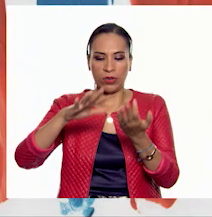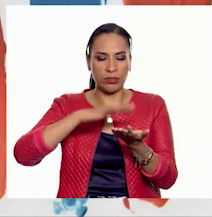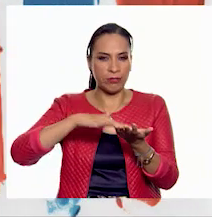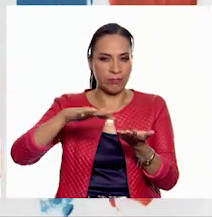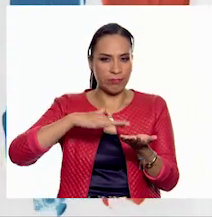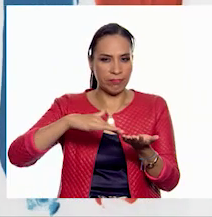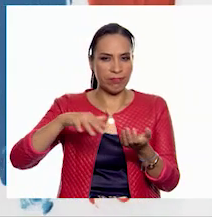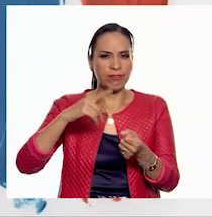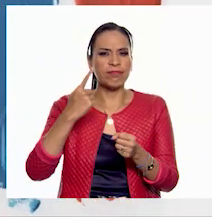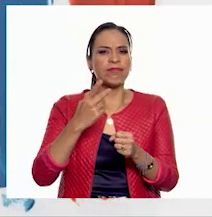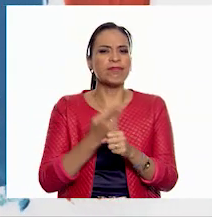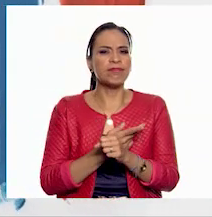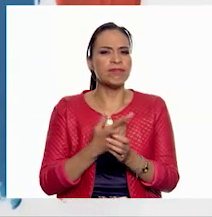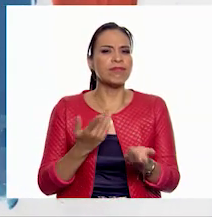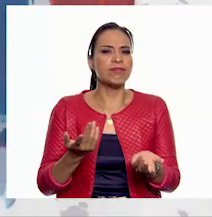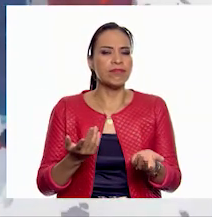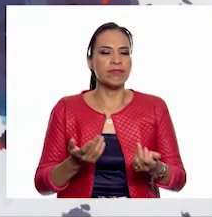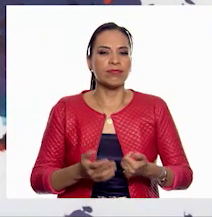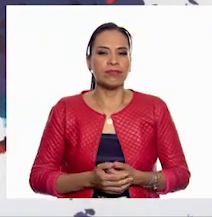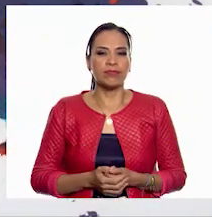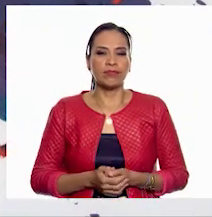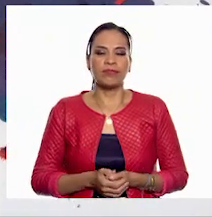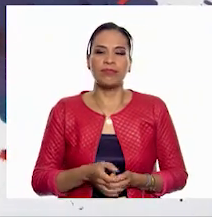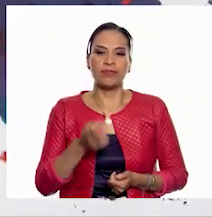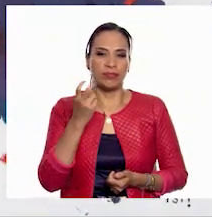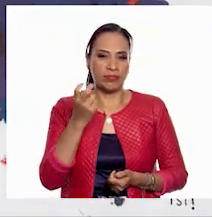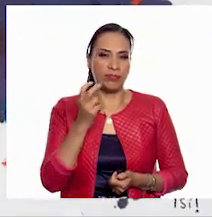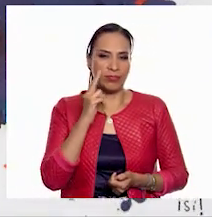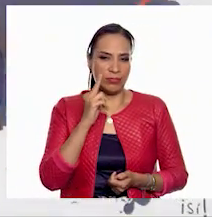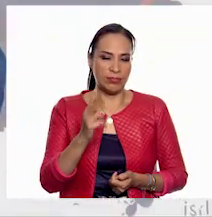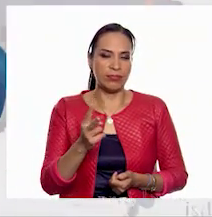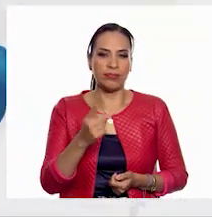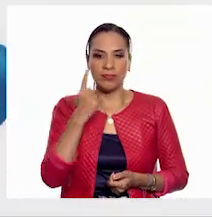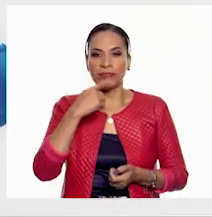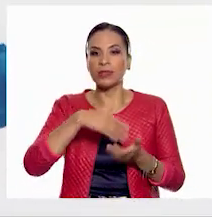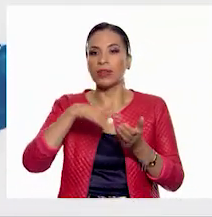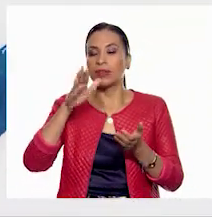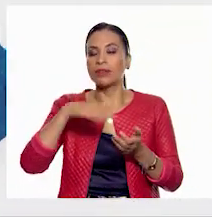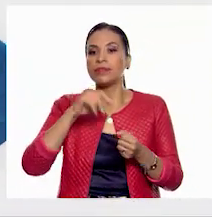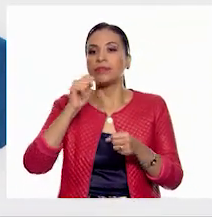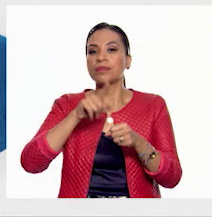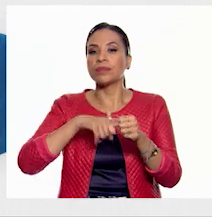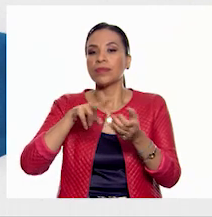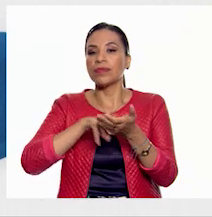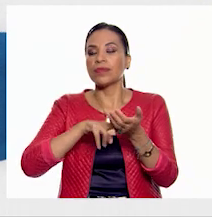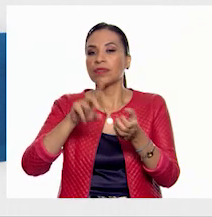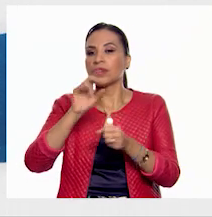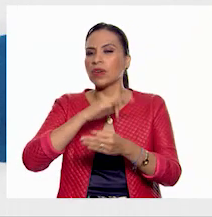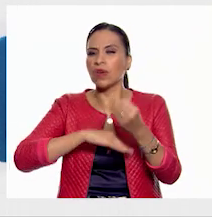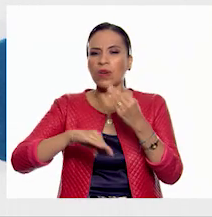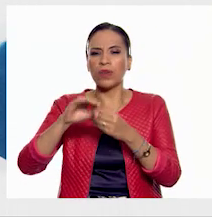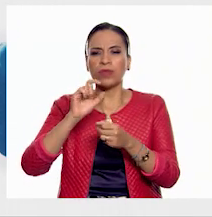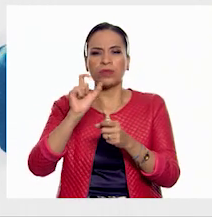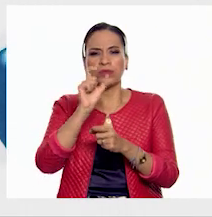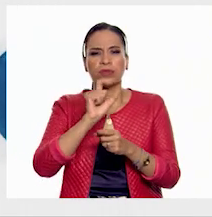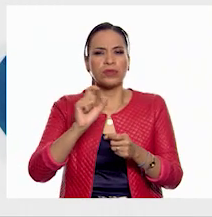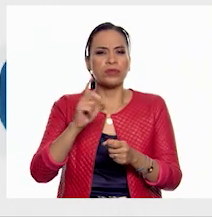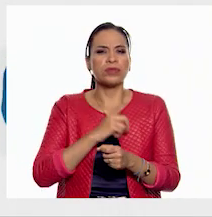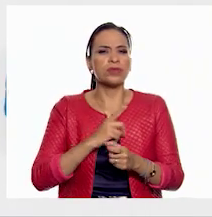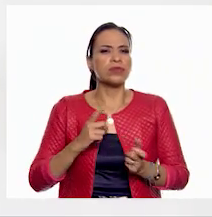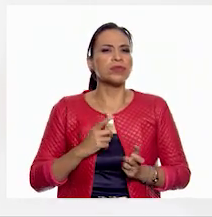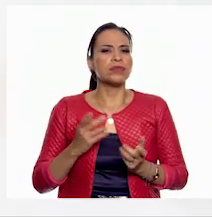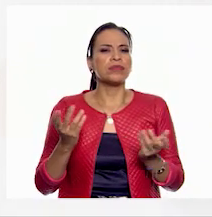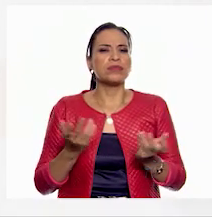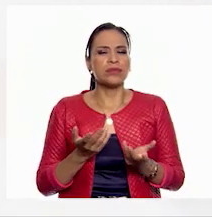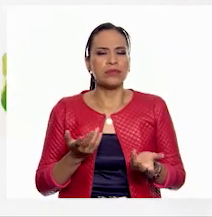página, ¿qué ocurrirá? ¡Sí! Para pintar de verde todos los círculos, ¿qué tenemos que